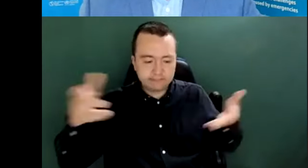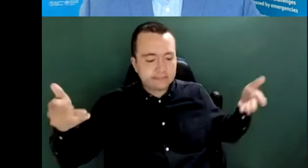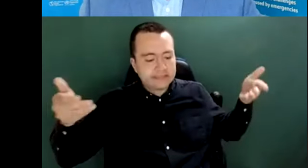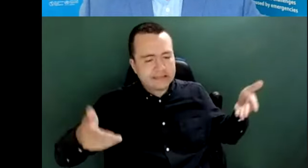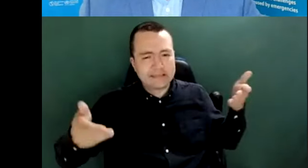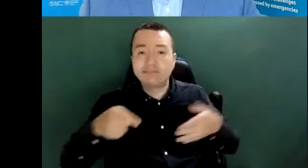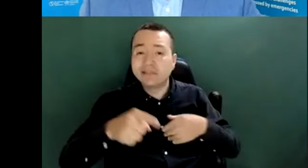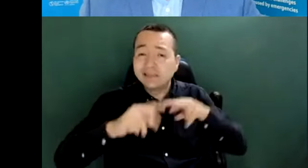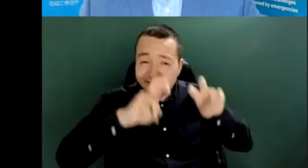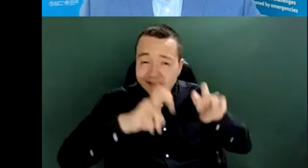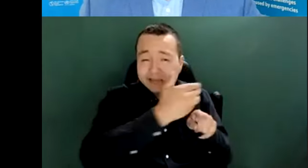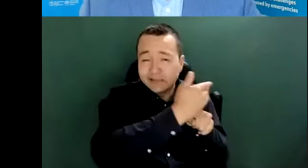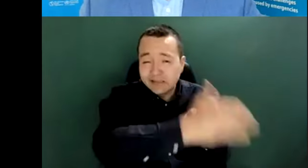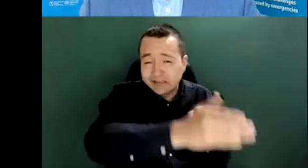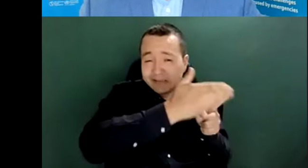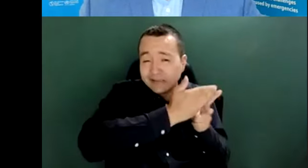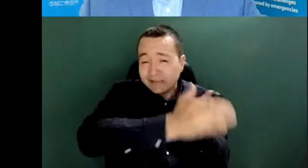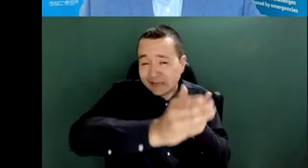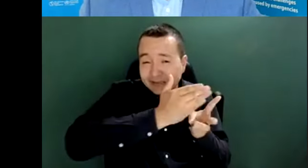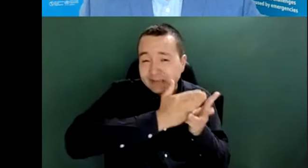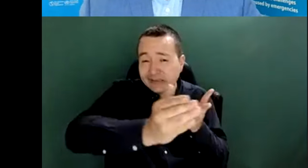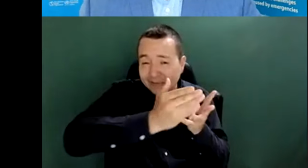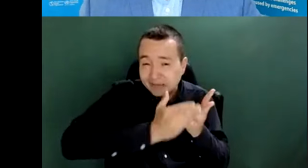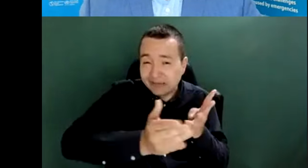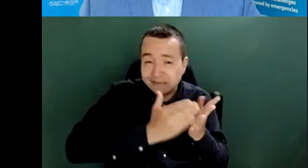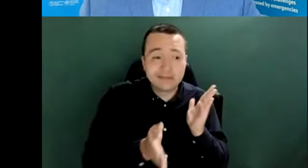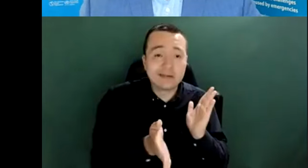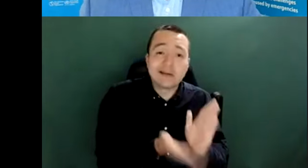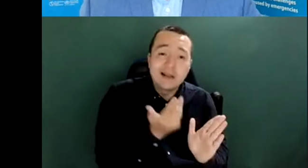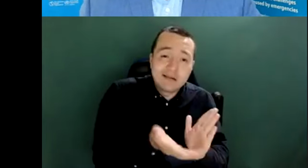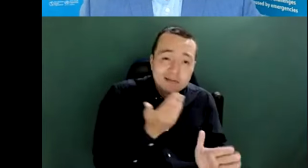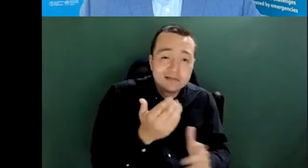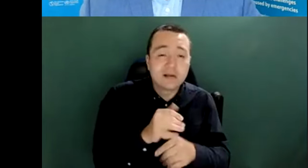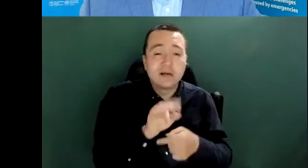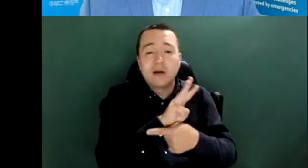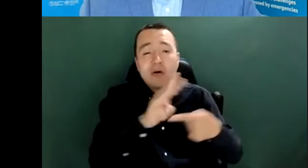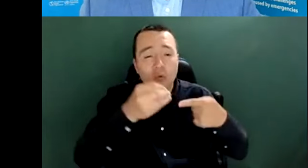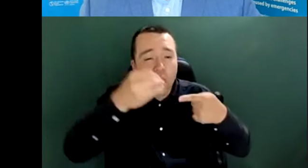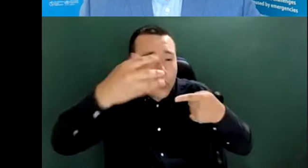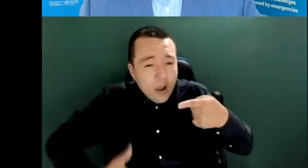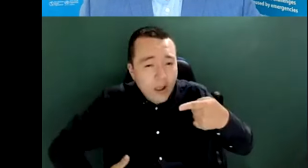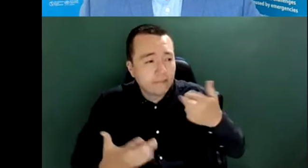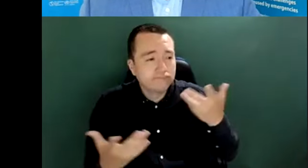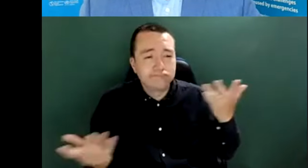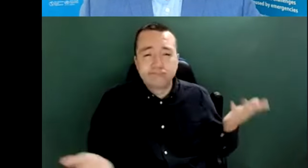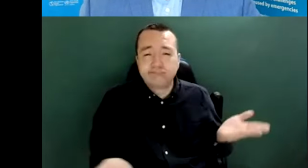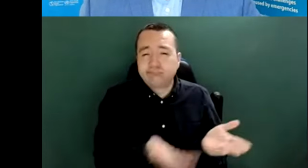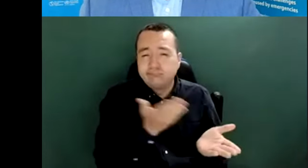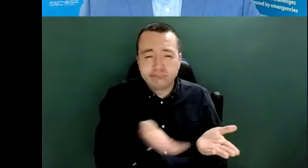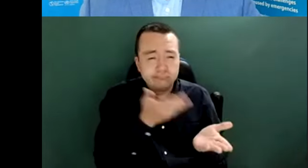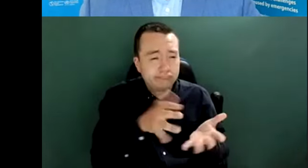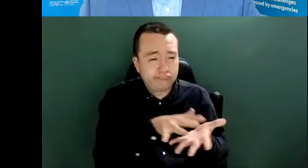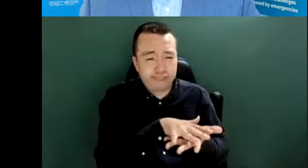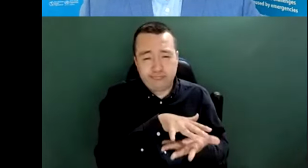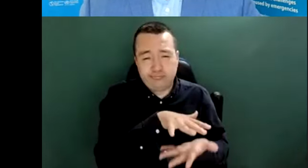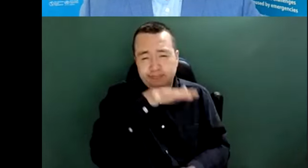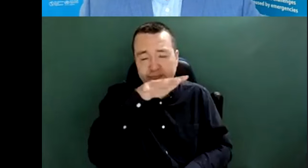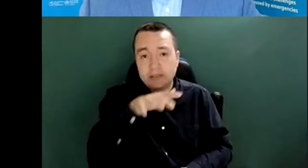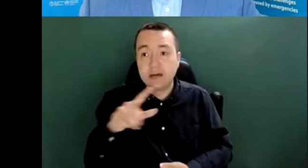cantidad de literatura, en revistas, en páginas web. Entonces, el primer paso es encontrar las